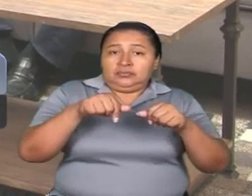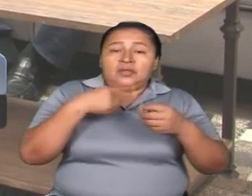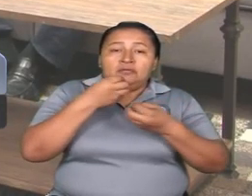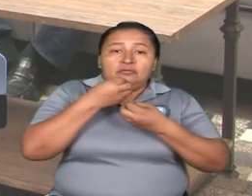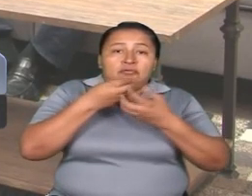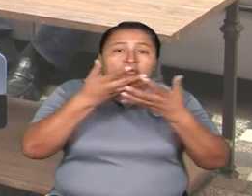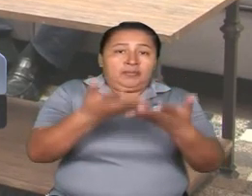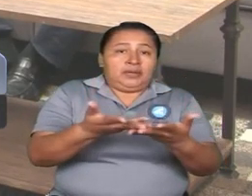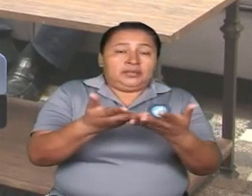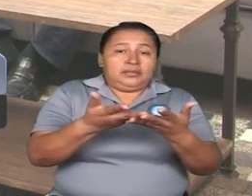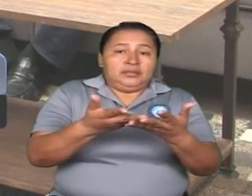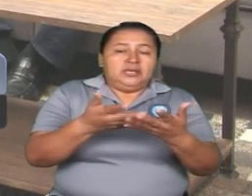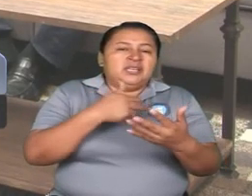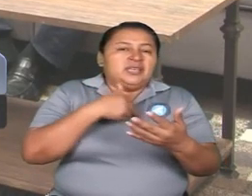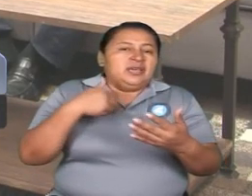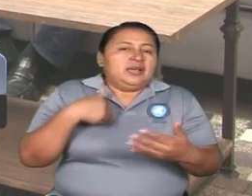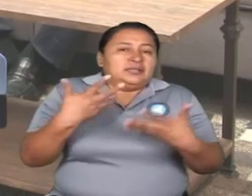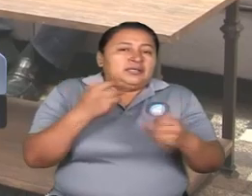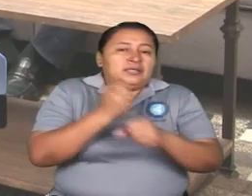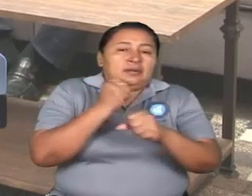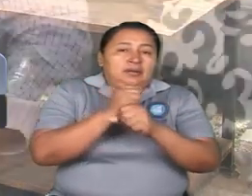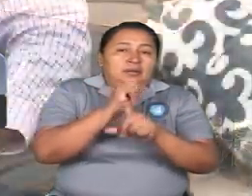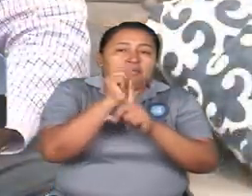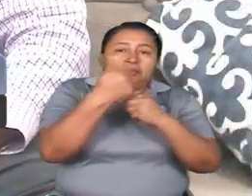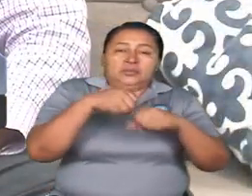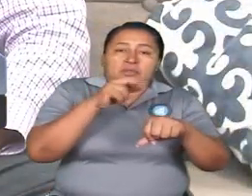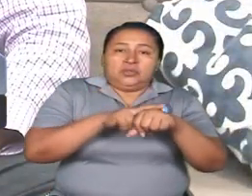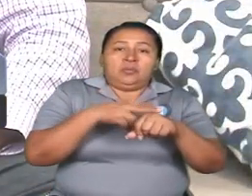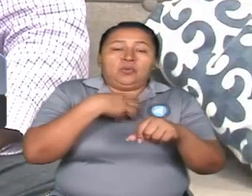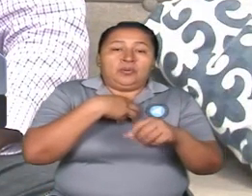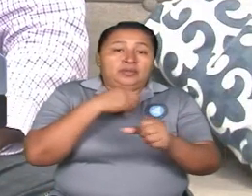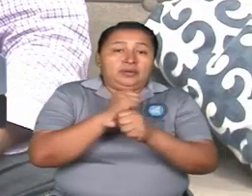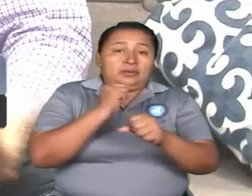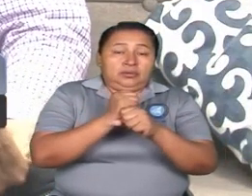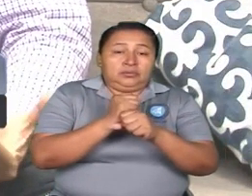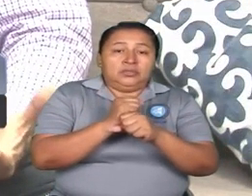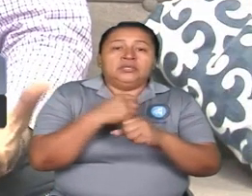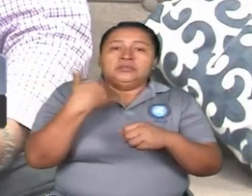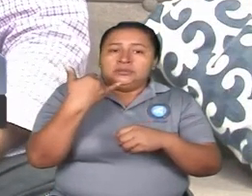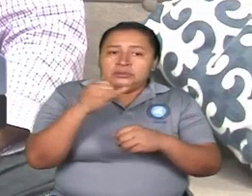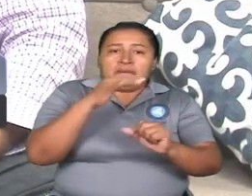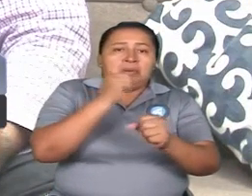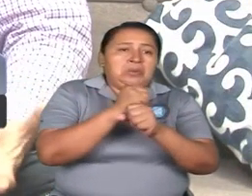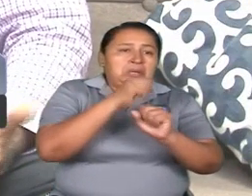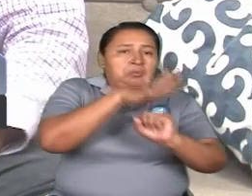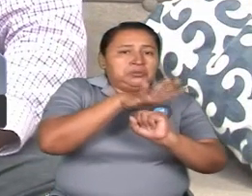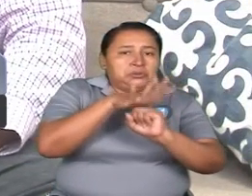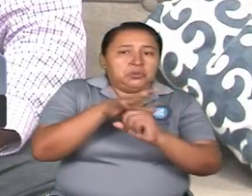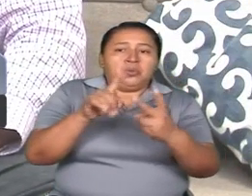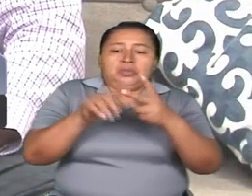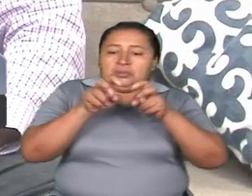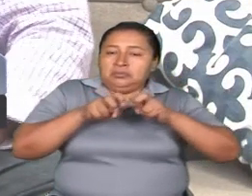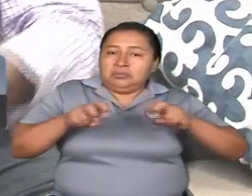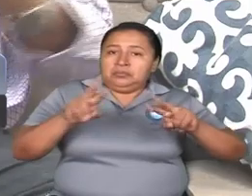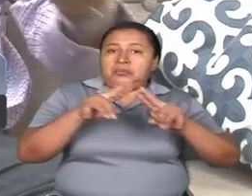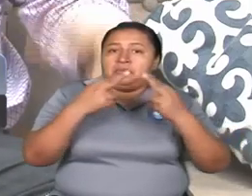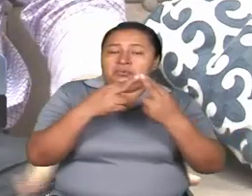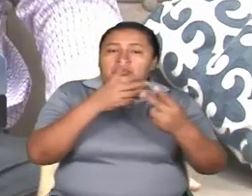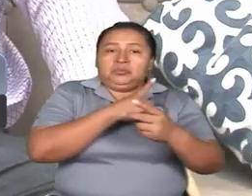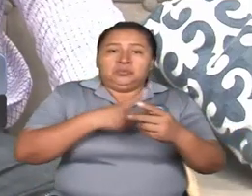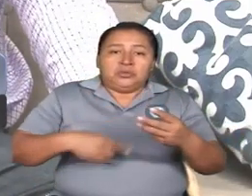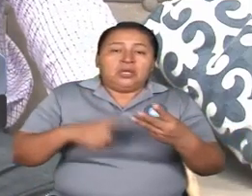divulgar el quehacer del trabajo legislativo de la Asamblea Nacional, el trabajo de las comisiones, el trabajo del plenario, el trabajo de